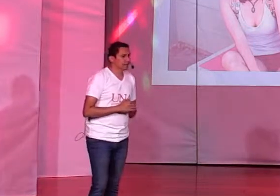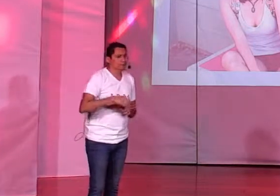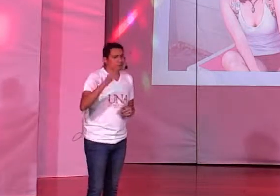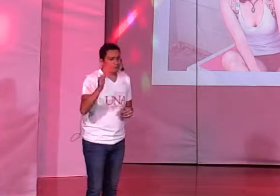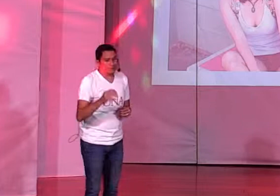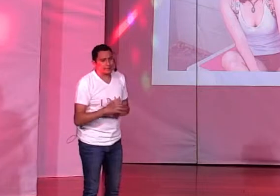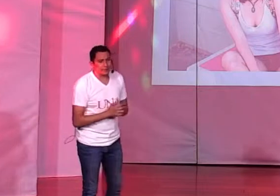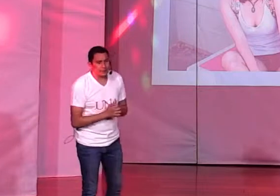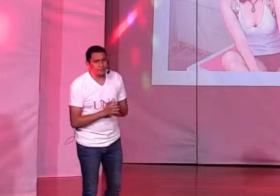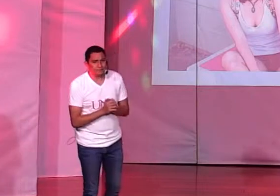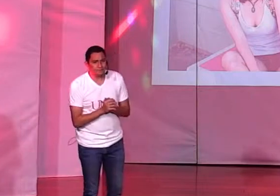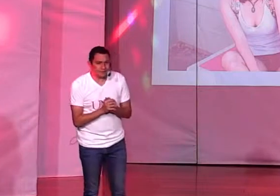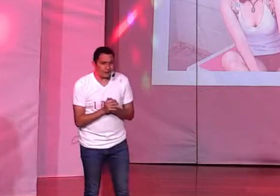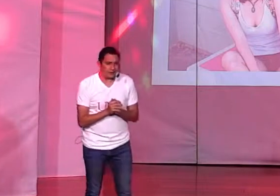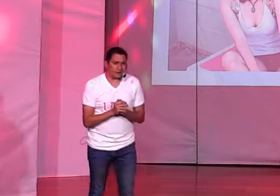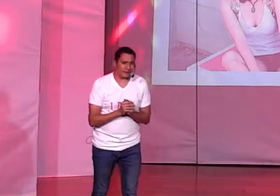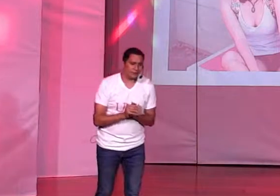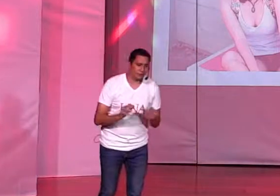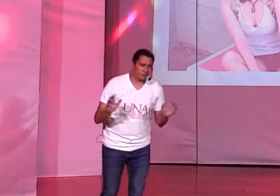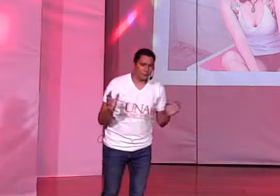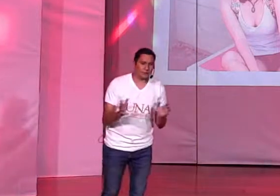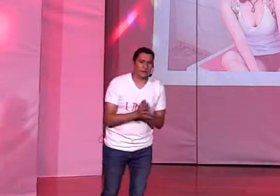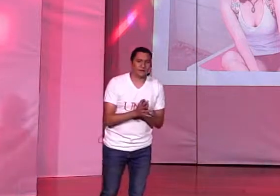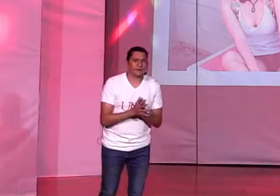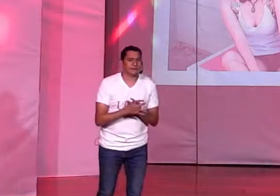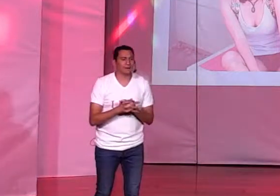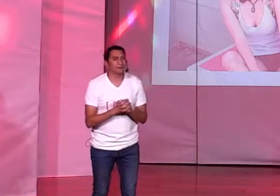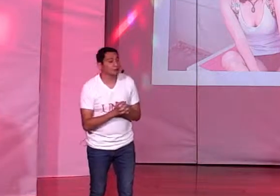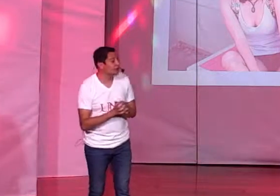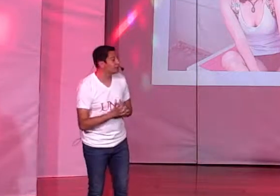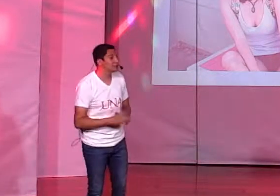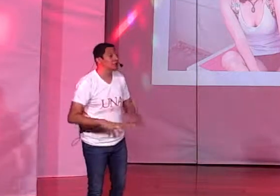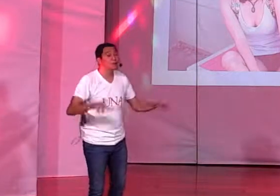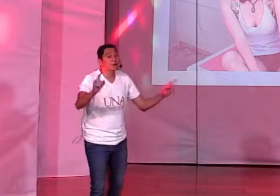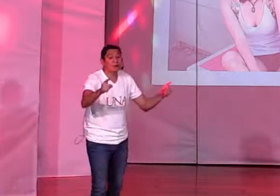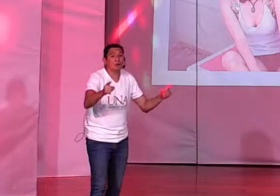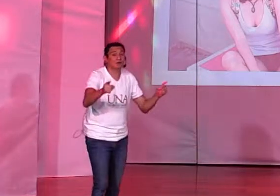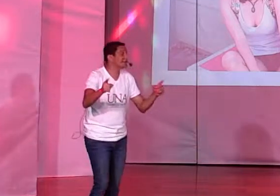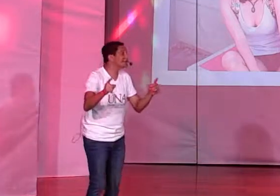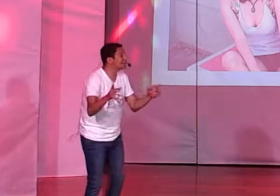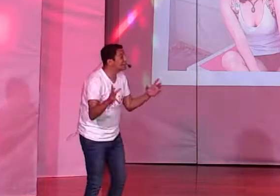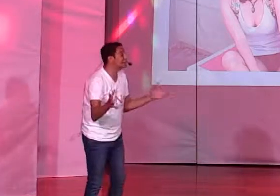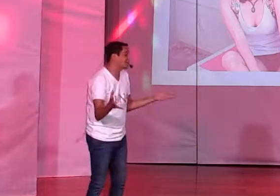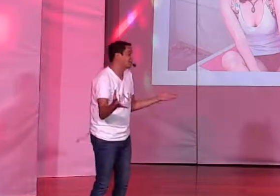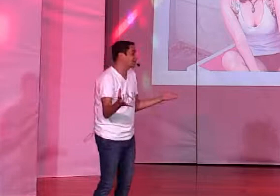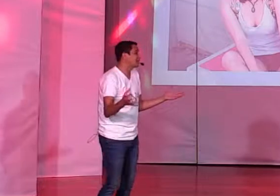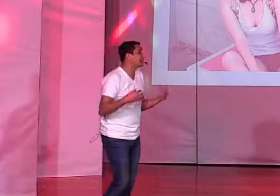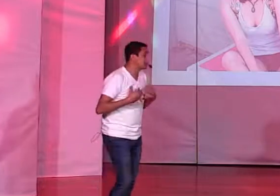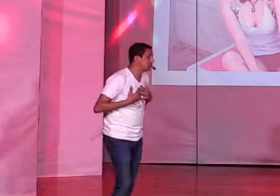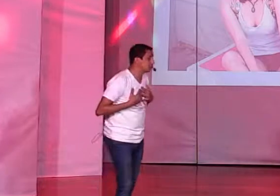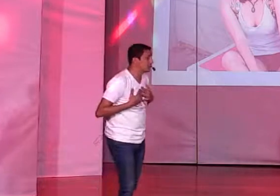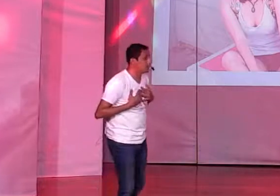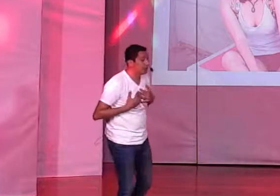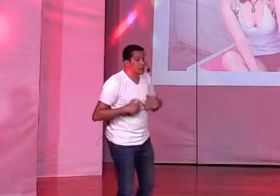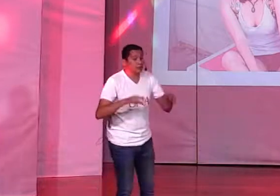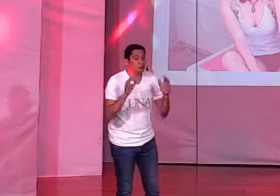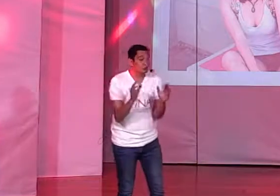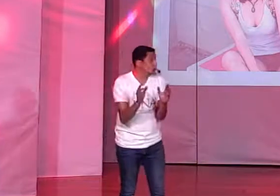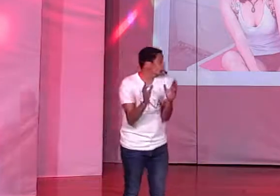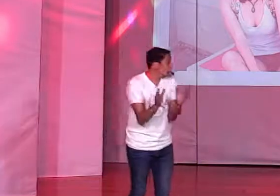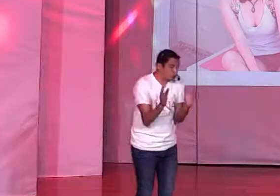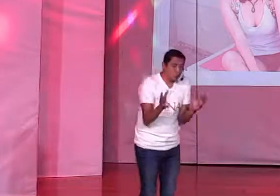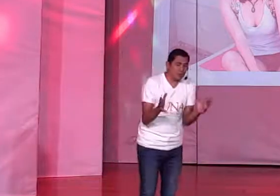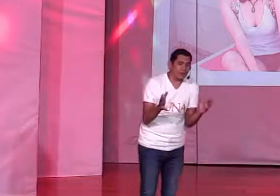mi compañero. Felipe Cordero. Del Departamento de Promoción Estudiantil, trabajamos en recreación y yo creo que es muy importante decirles esto, ¿verdad, Marito? Que no se nos olvide.